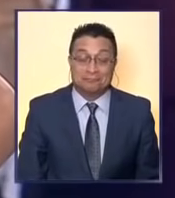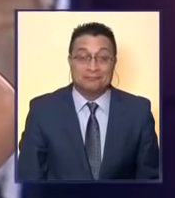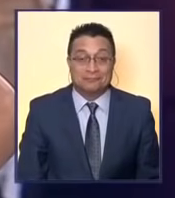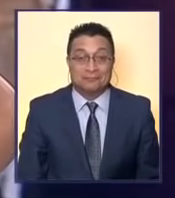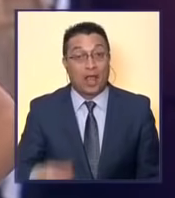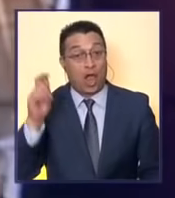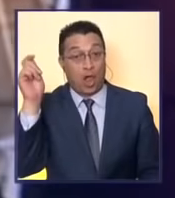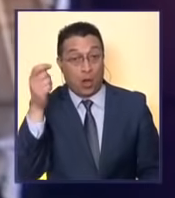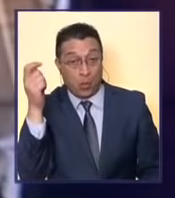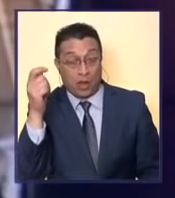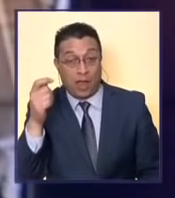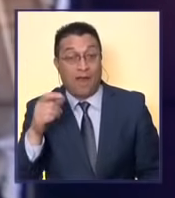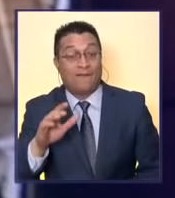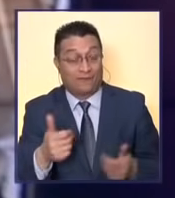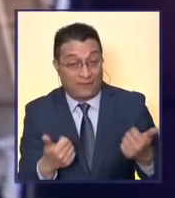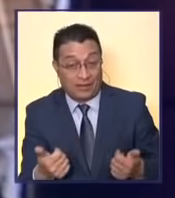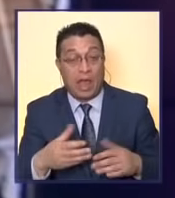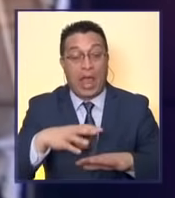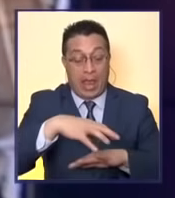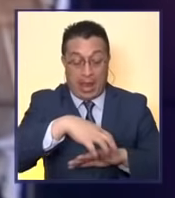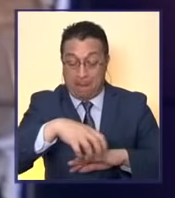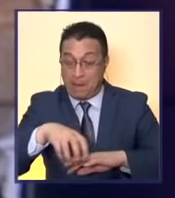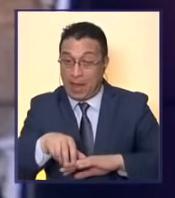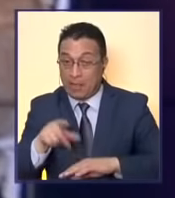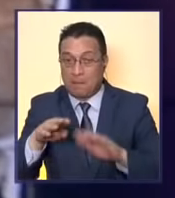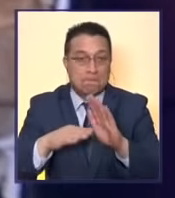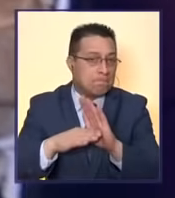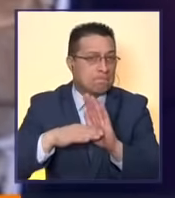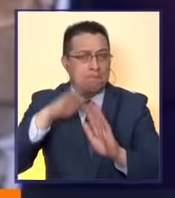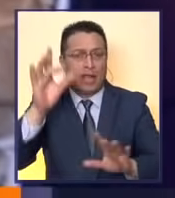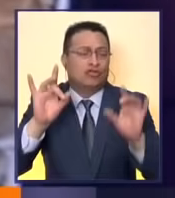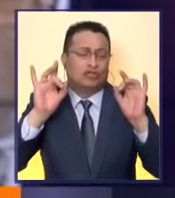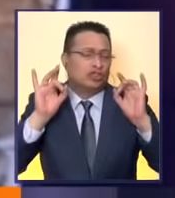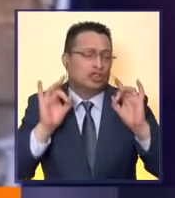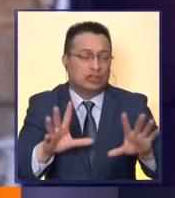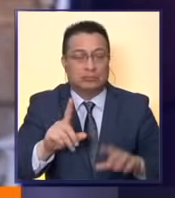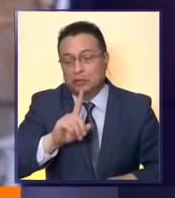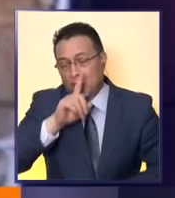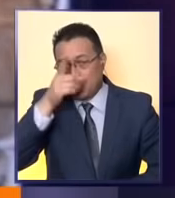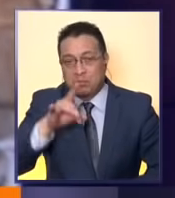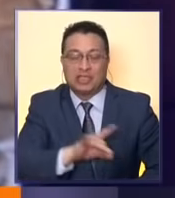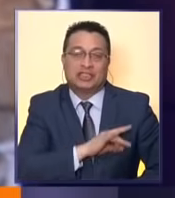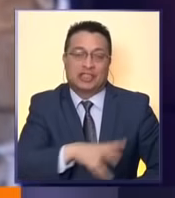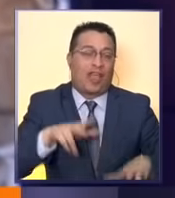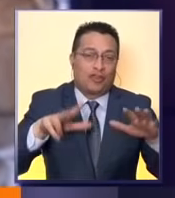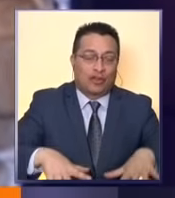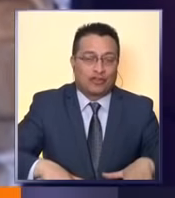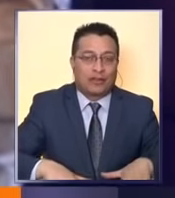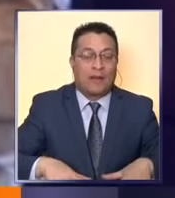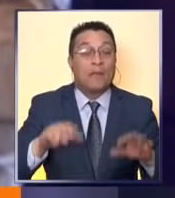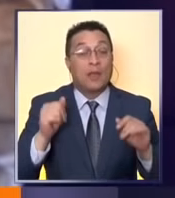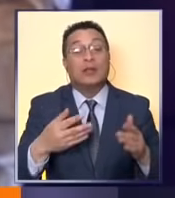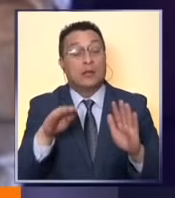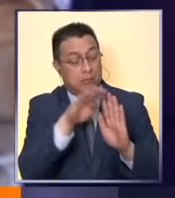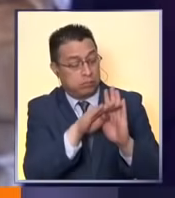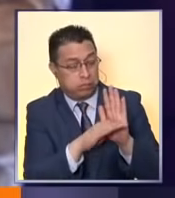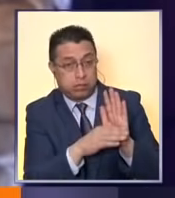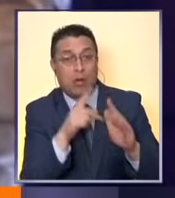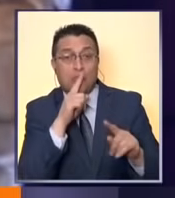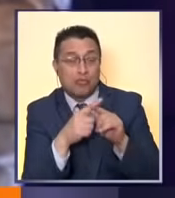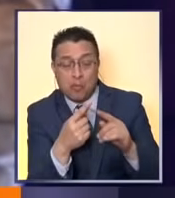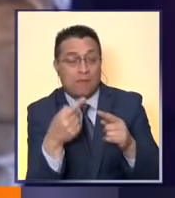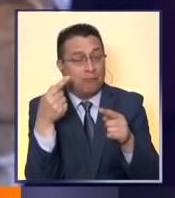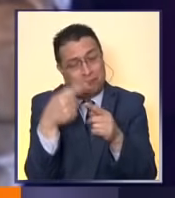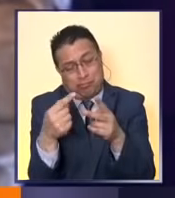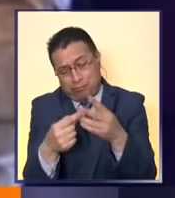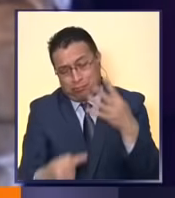Si la cueca es el baile, las empanadas deben ser la preparación más típica de las fiestas patrias. Y recetas para hacerlas hay tantas como quienes